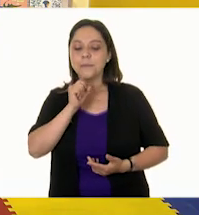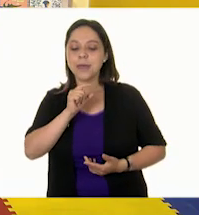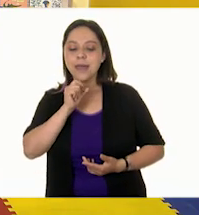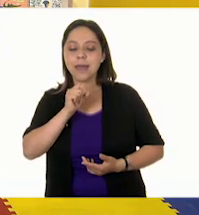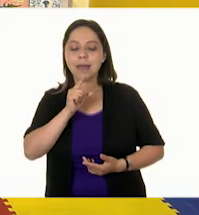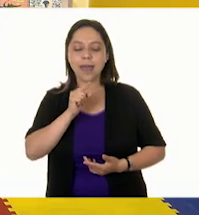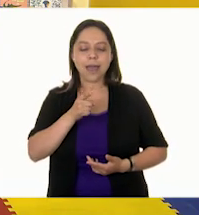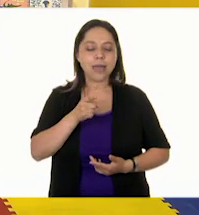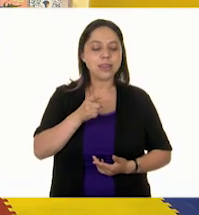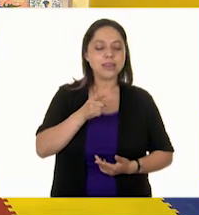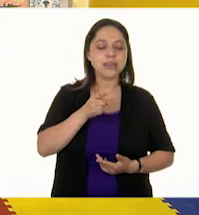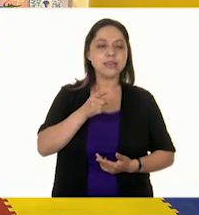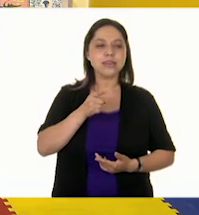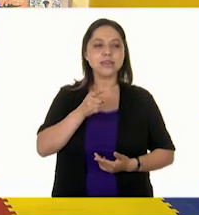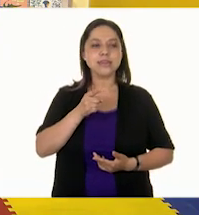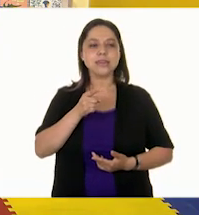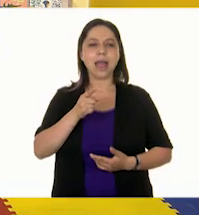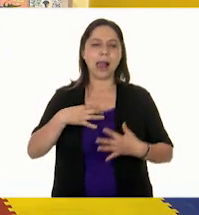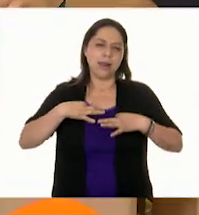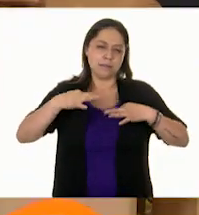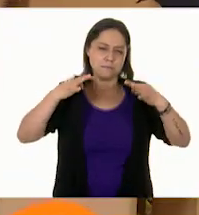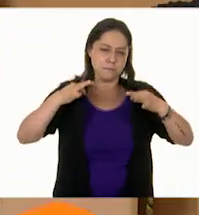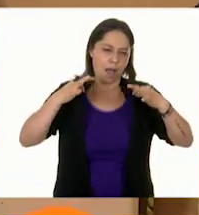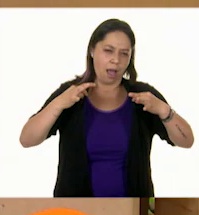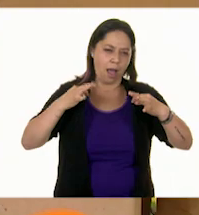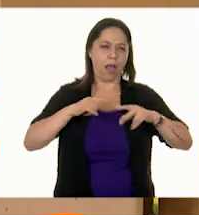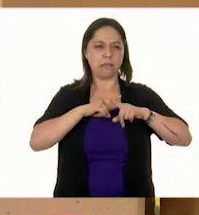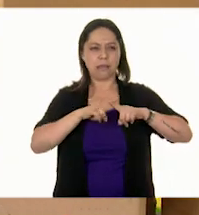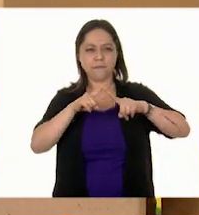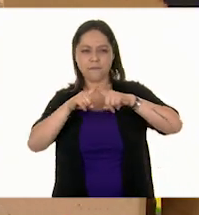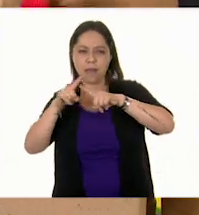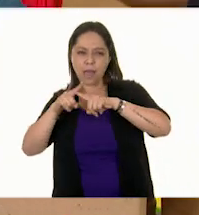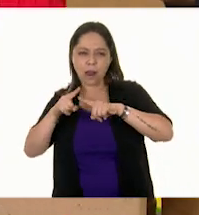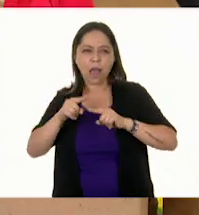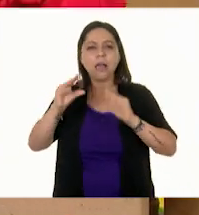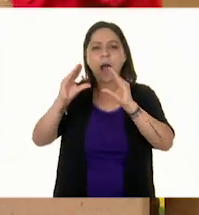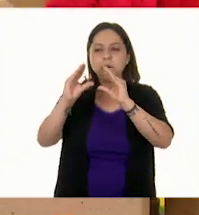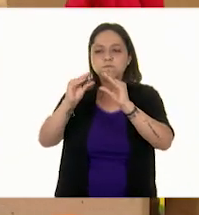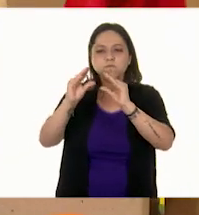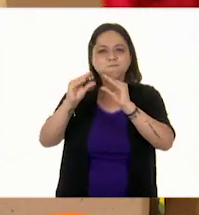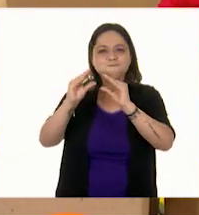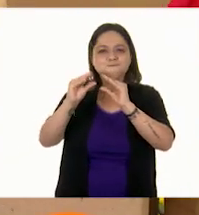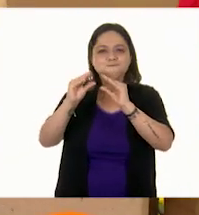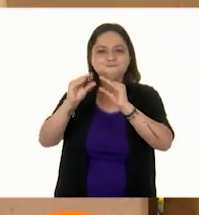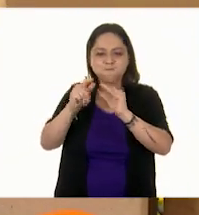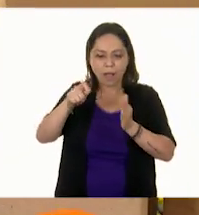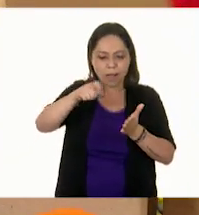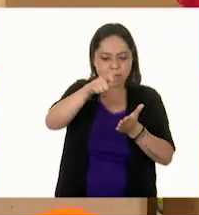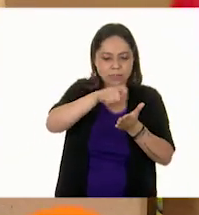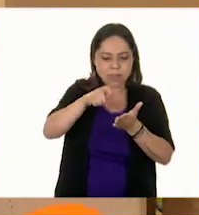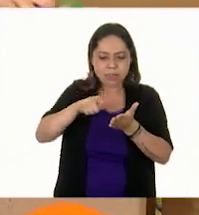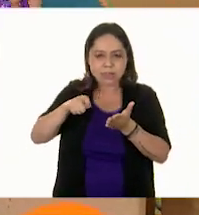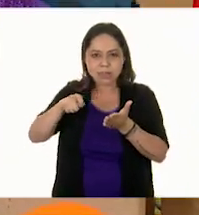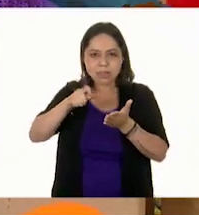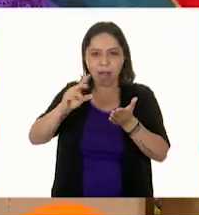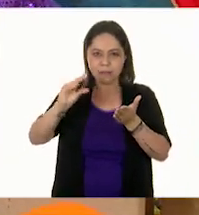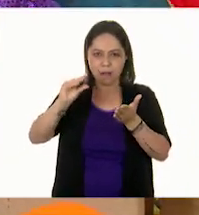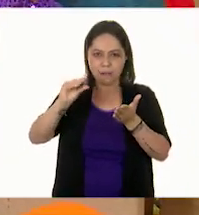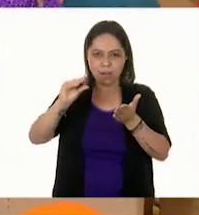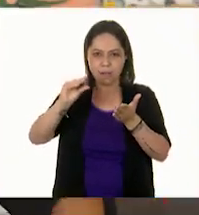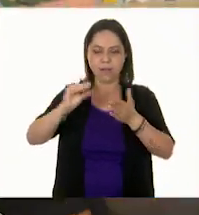hay más telas. Hay... ¡Oh! Esponjas. Yo creo que esta me va a quedar muy poco.